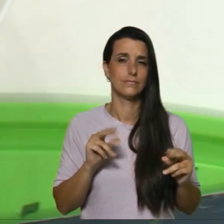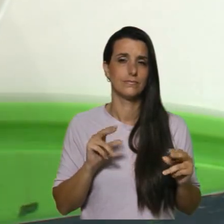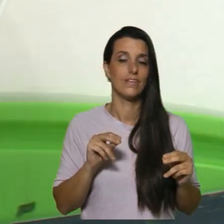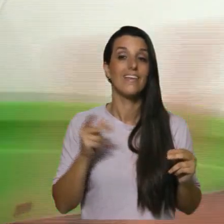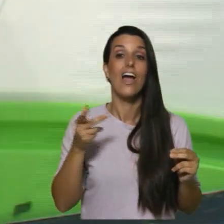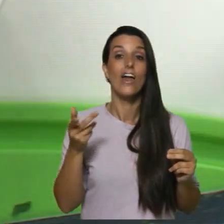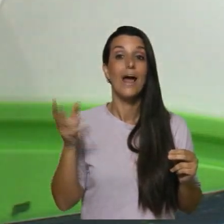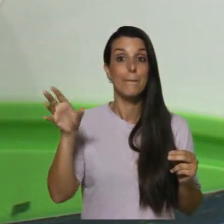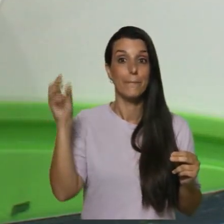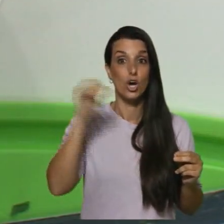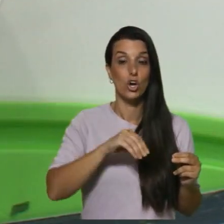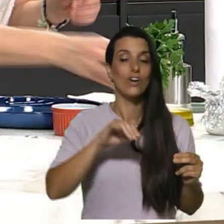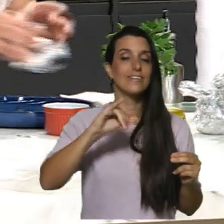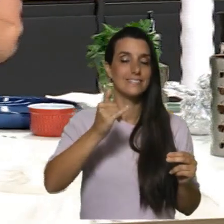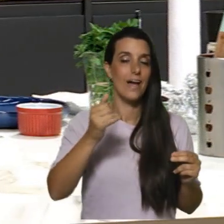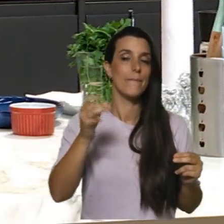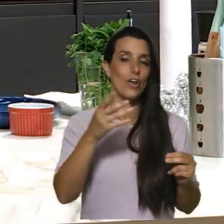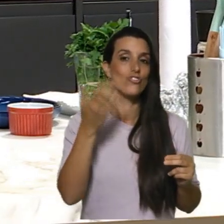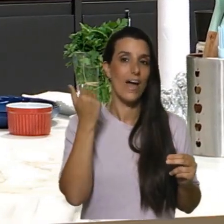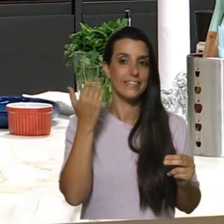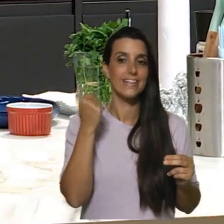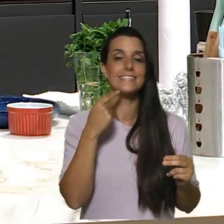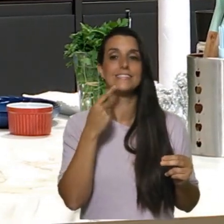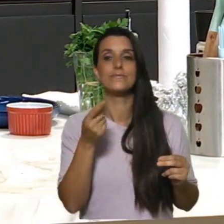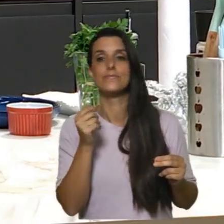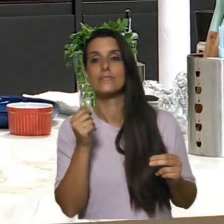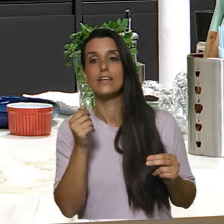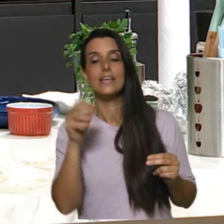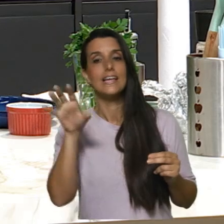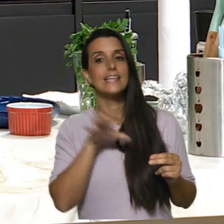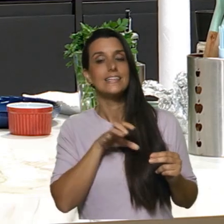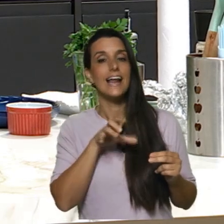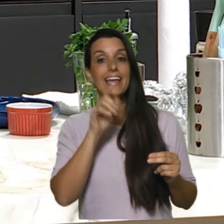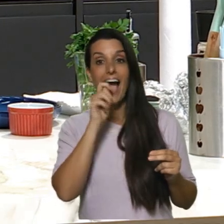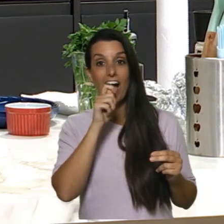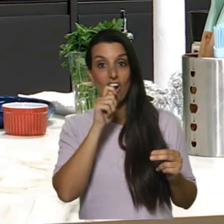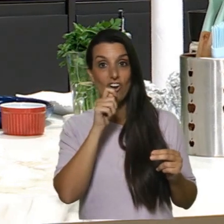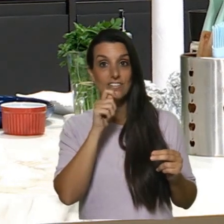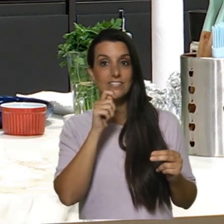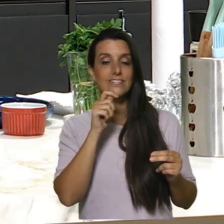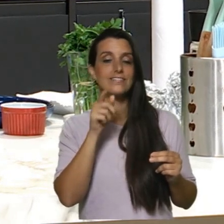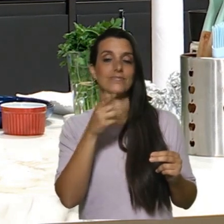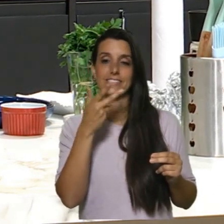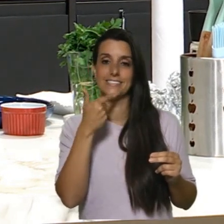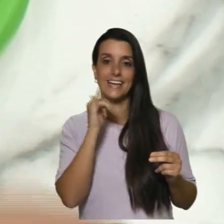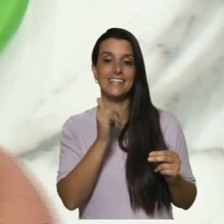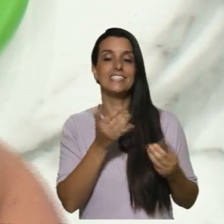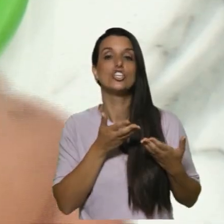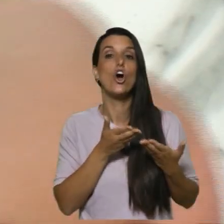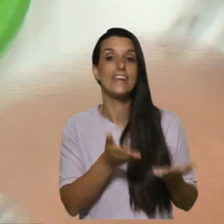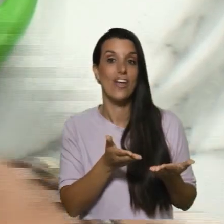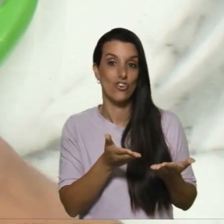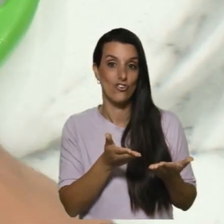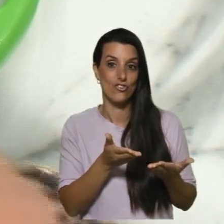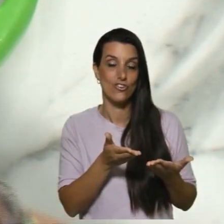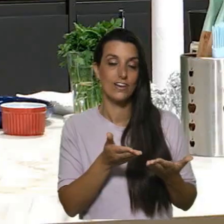No. Y acá tengo, que ya lo hemos hecho en otra oportunidad, mirá, agarré una cabecita de ajo. Ah, eso genial. Y la horneé, chicos. ¿Tá?